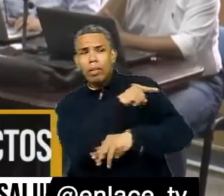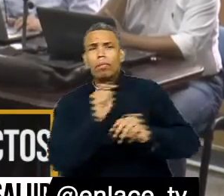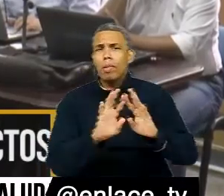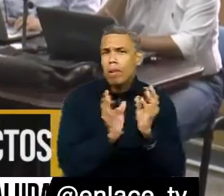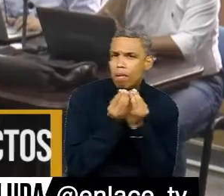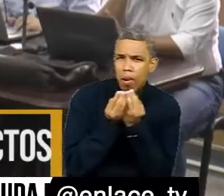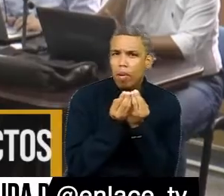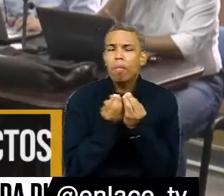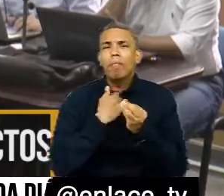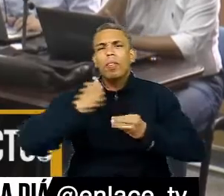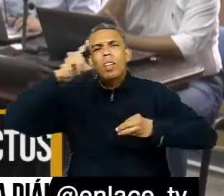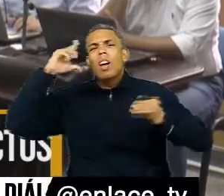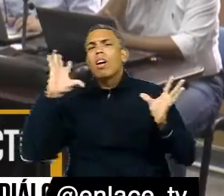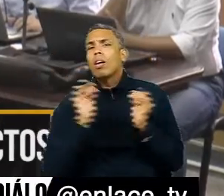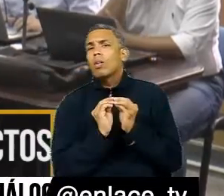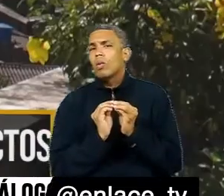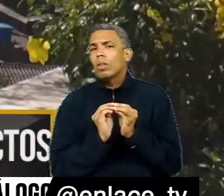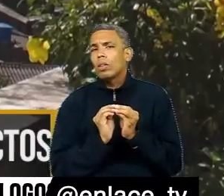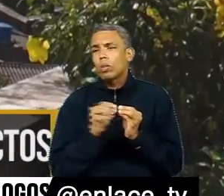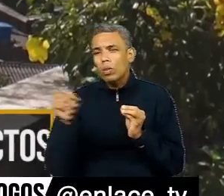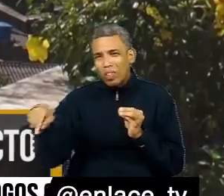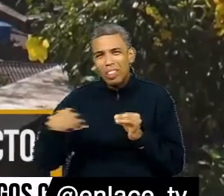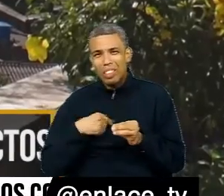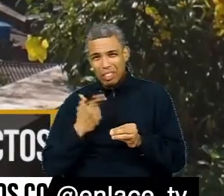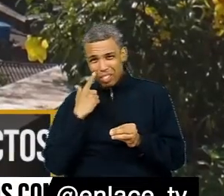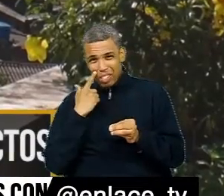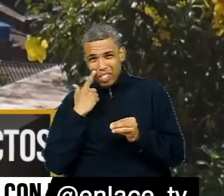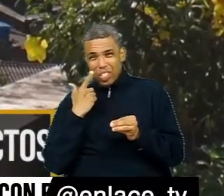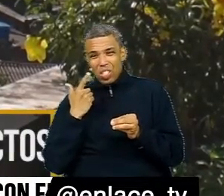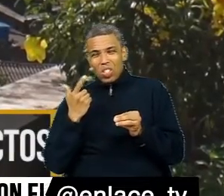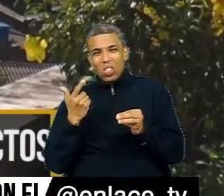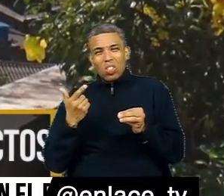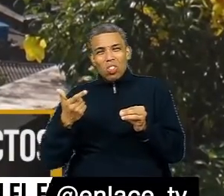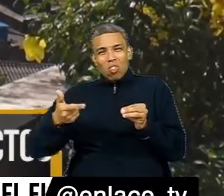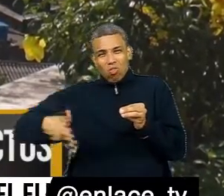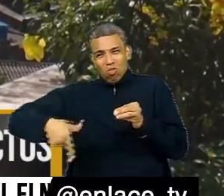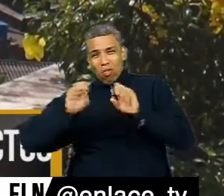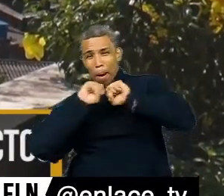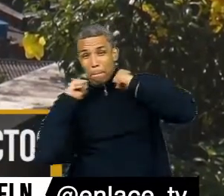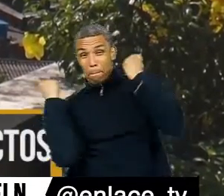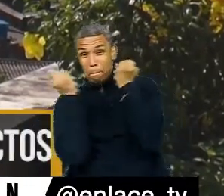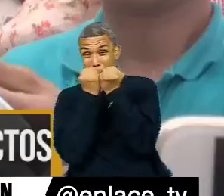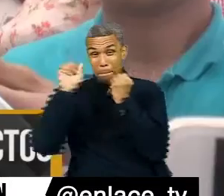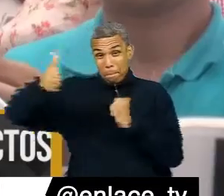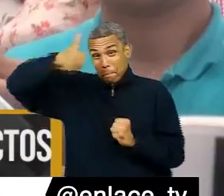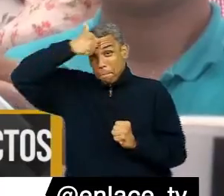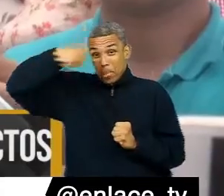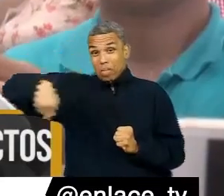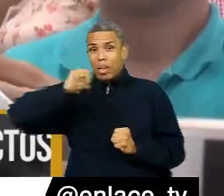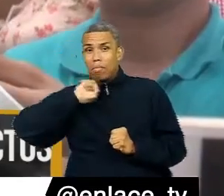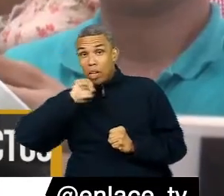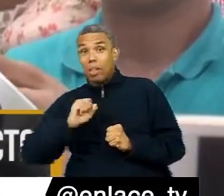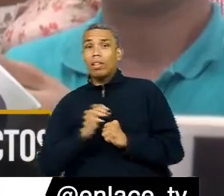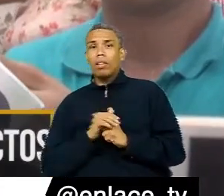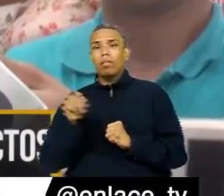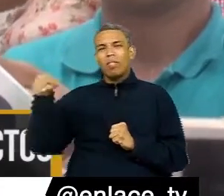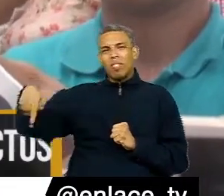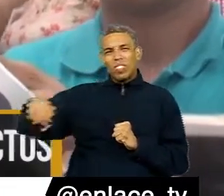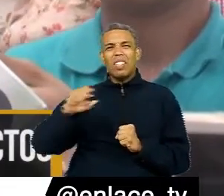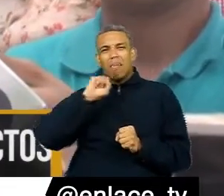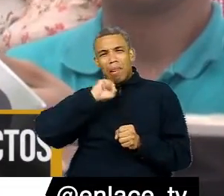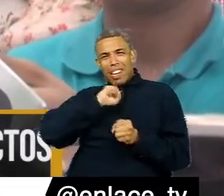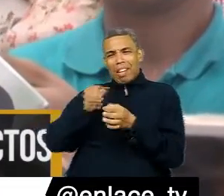proyecto de acuerdo para que la Asamblea de Santander le dé un nuevo nombre a la provincia de Mares, hecho que no se ha dado por parte de los corporados. Otro proyecto importante